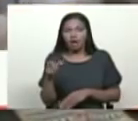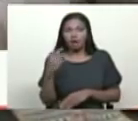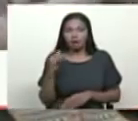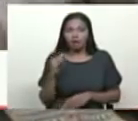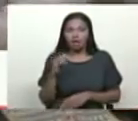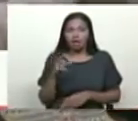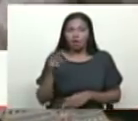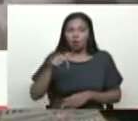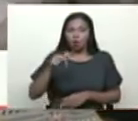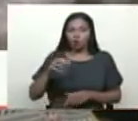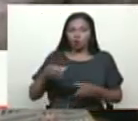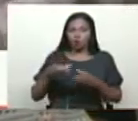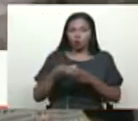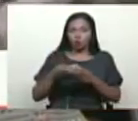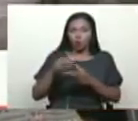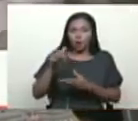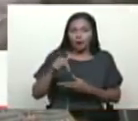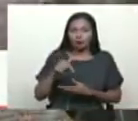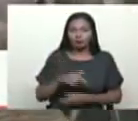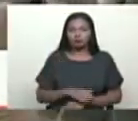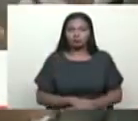hoy se ha reunido aquí.